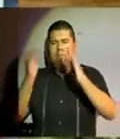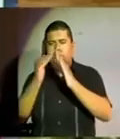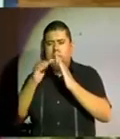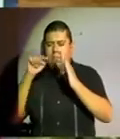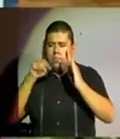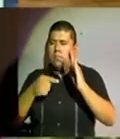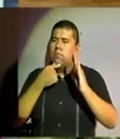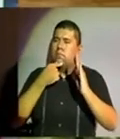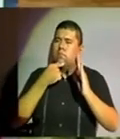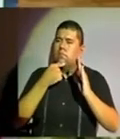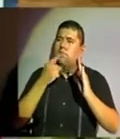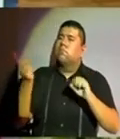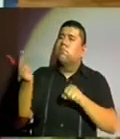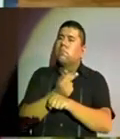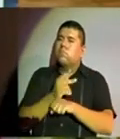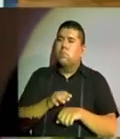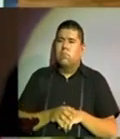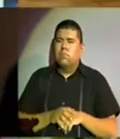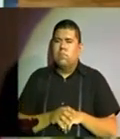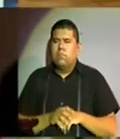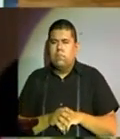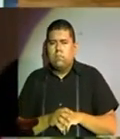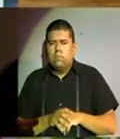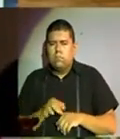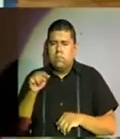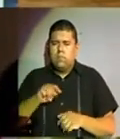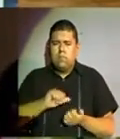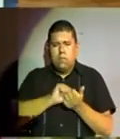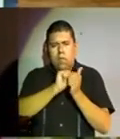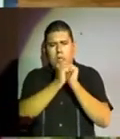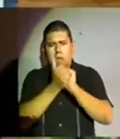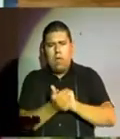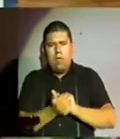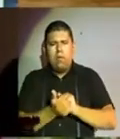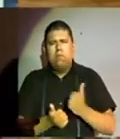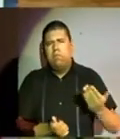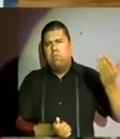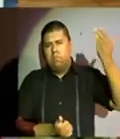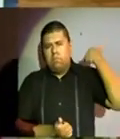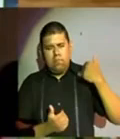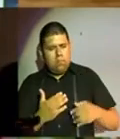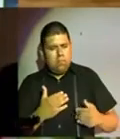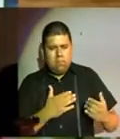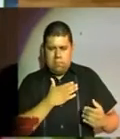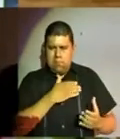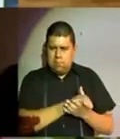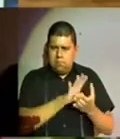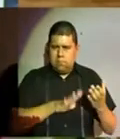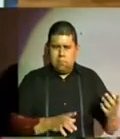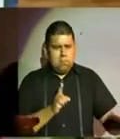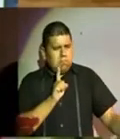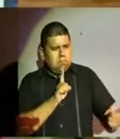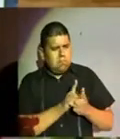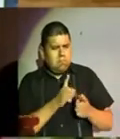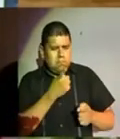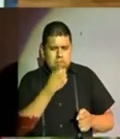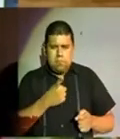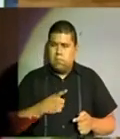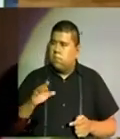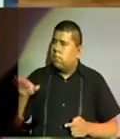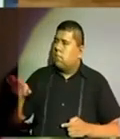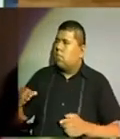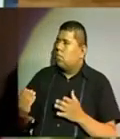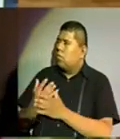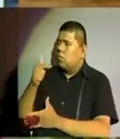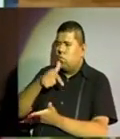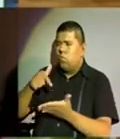traslade al convencimiento que me hizo Beatriz de la nueva sede que tendremos, donde